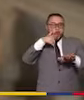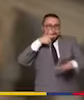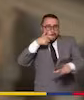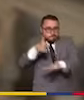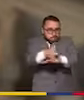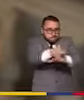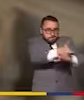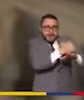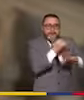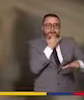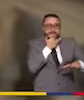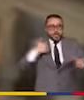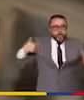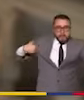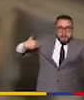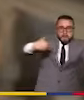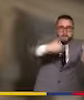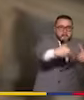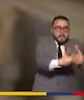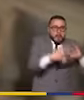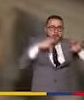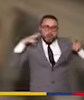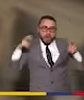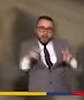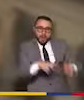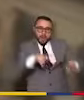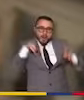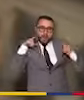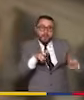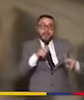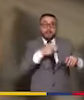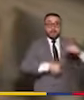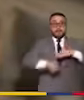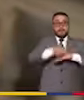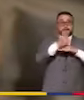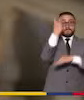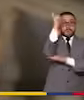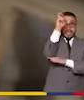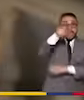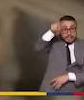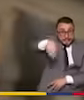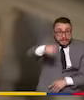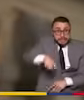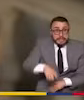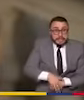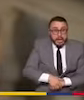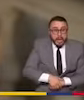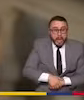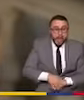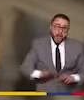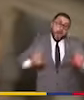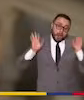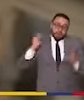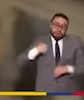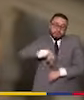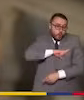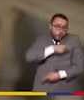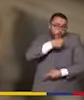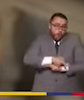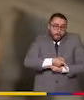auditoría forense, la investigación que debe dirigir la Fiscalía, procuraremos que se